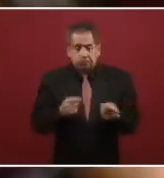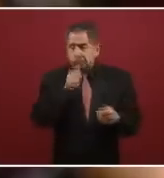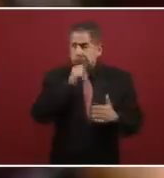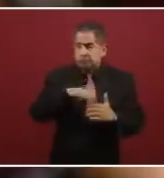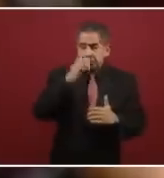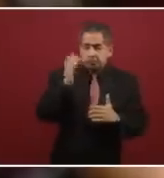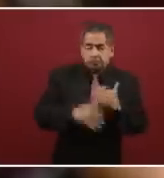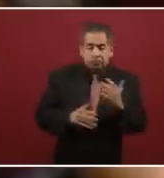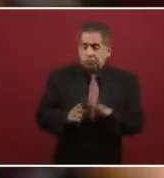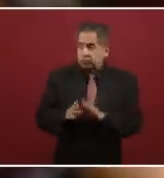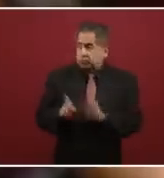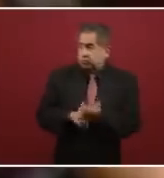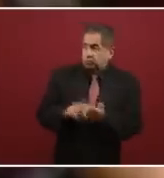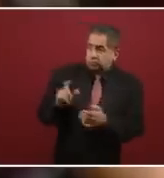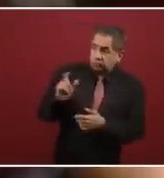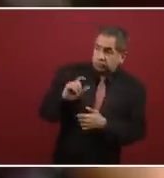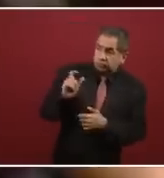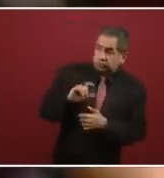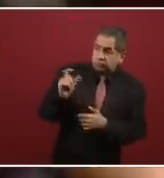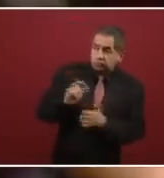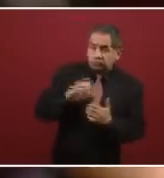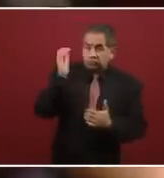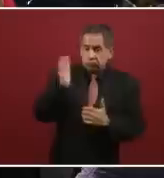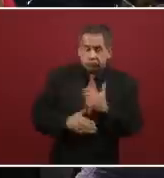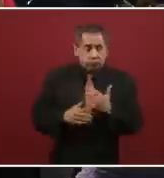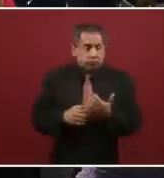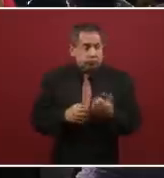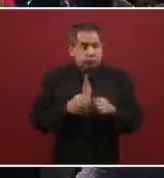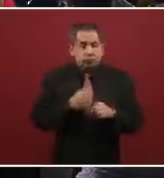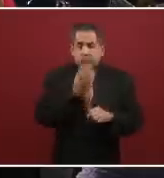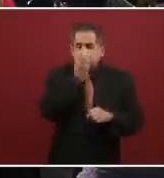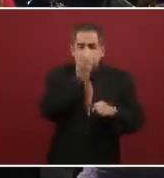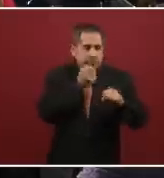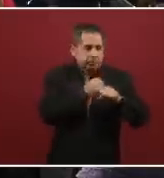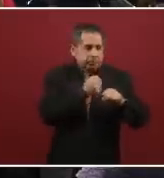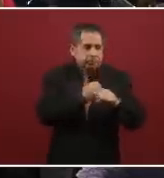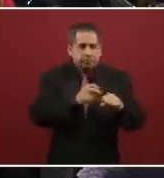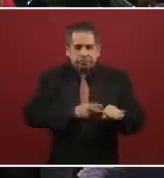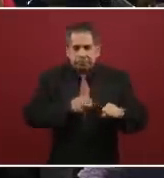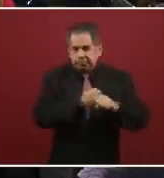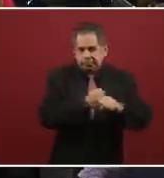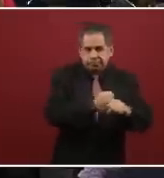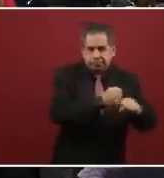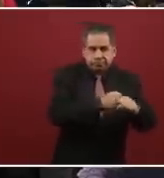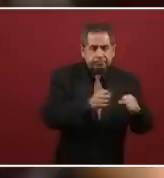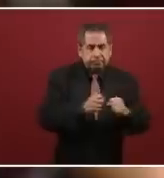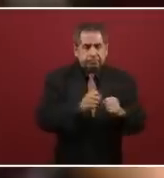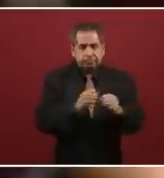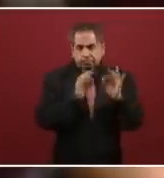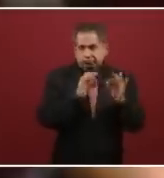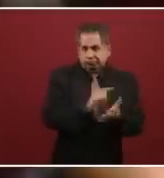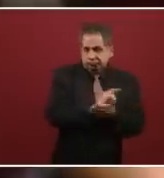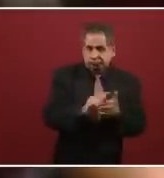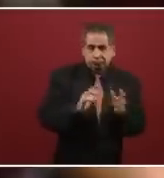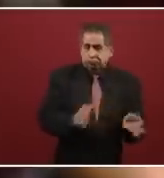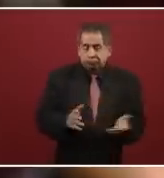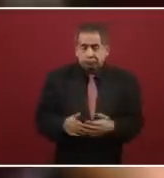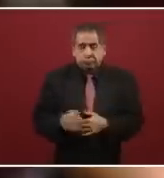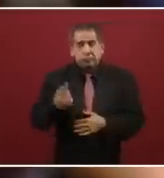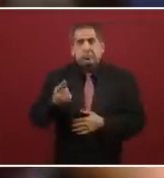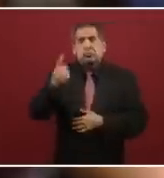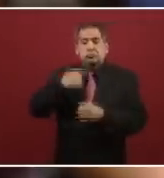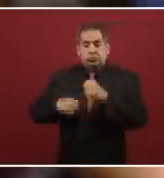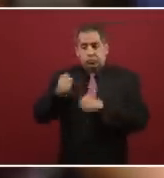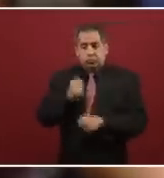y no ven que se pueda terminar en el tiempo que queda. A esta fecha, el año pasado, ya se habían repartido